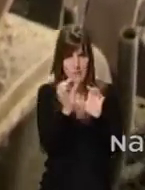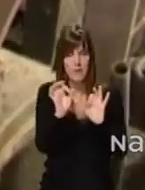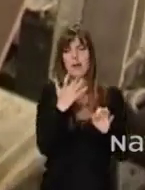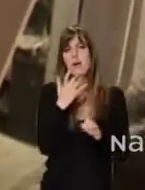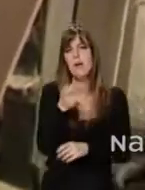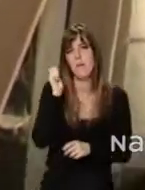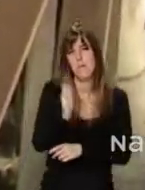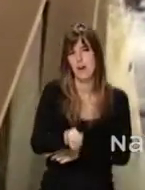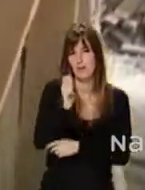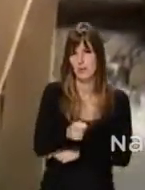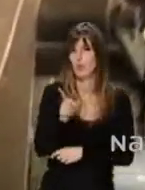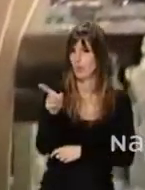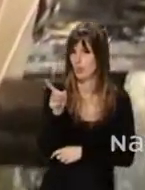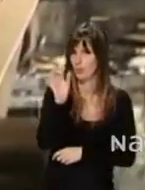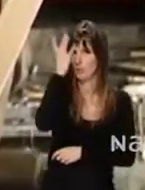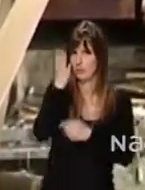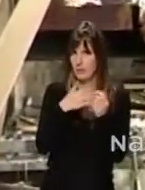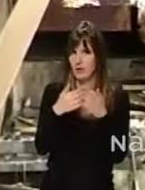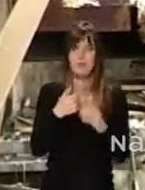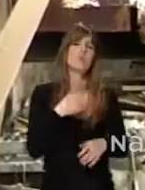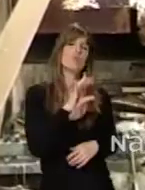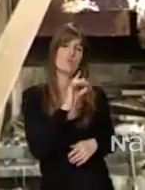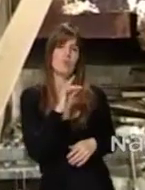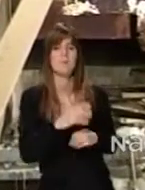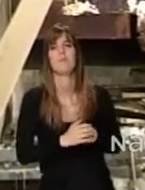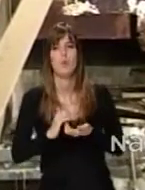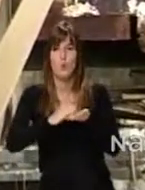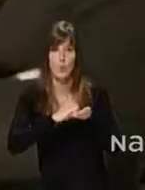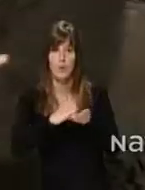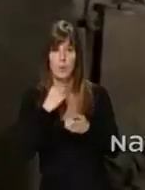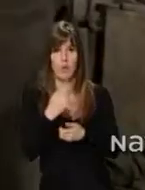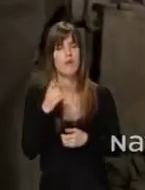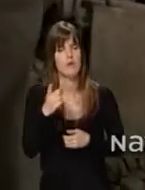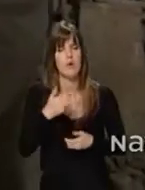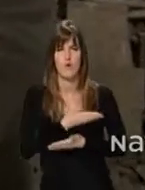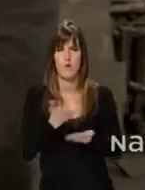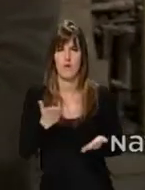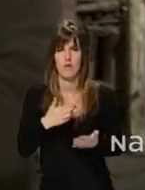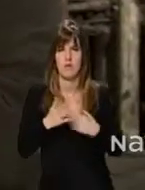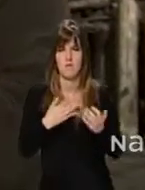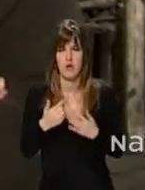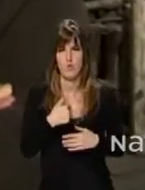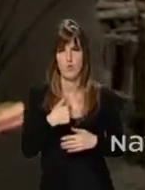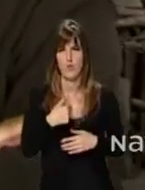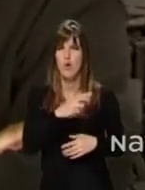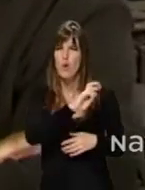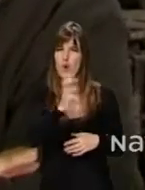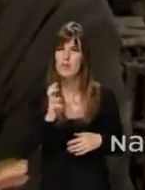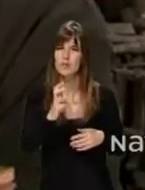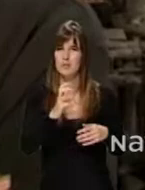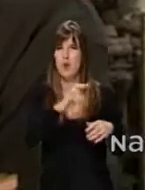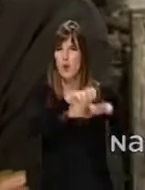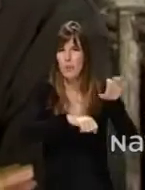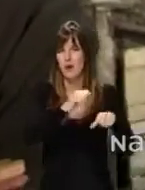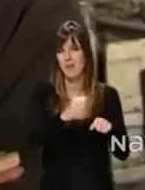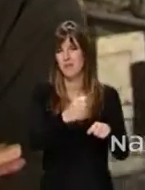martillo lo has hecho tú, Simón. Sí, sí, se lo hice yo. Tenía más confianza en lo que hacía él que en las que compraba de fábrica. Por